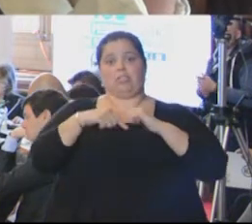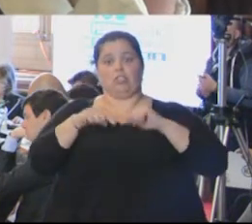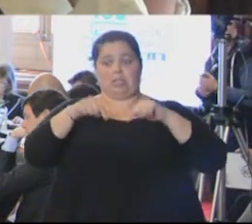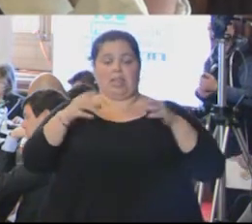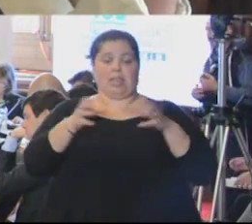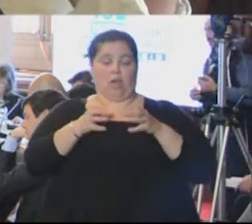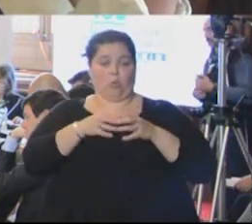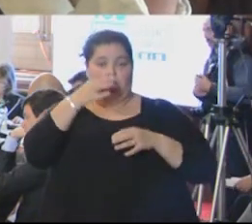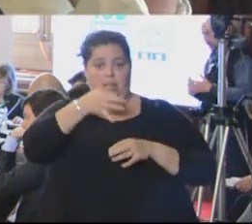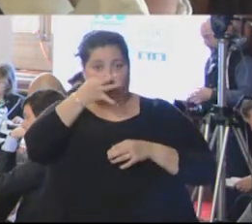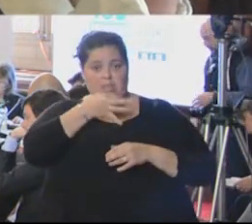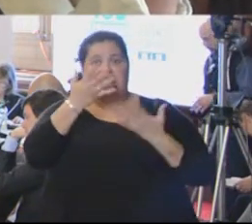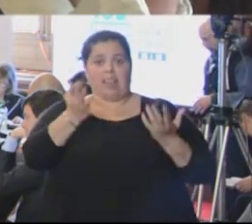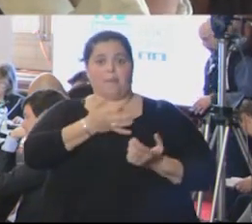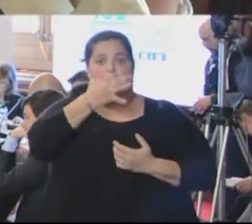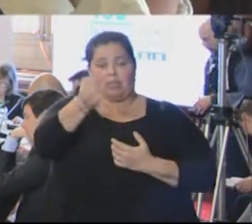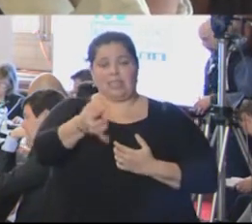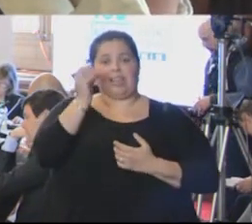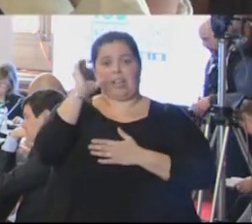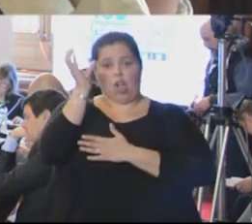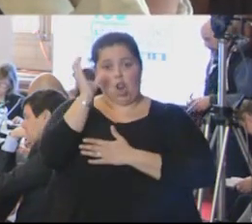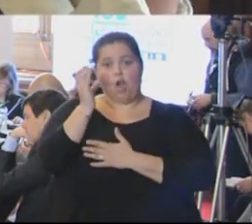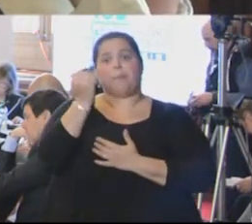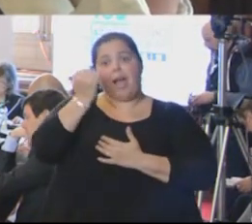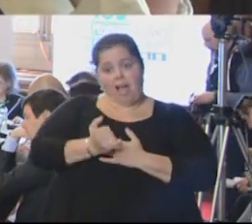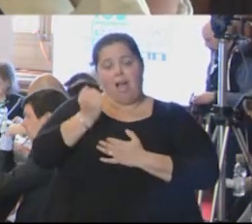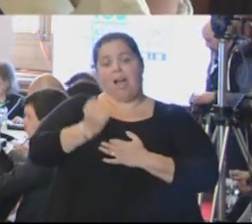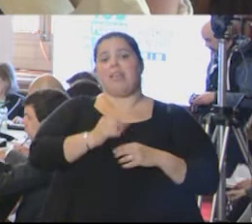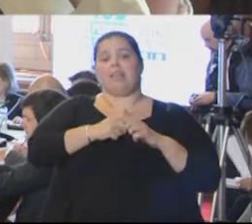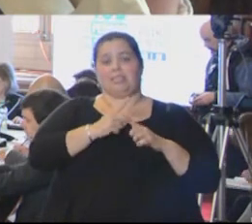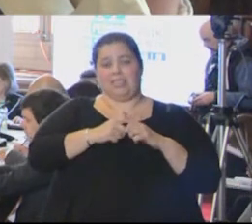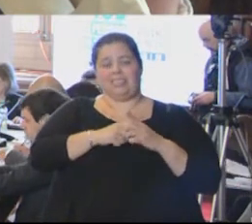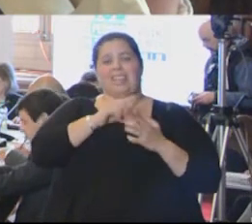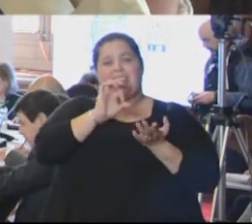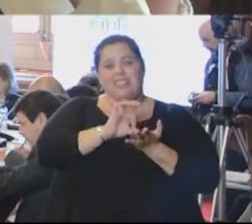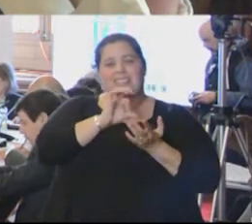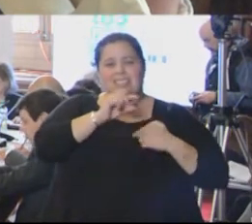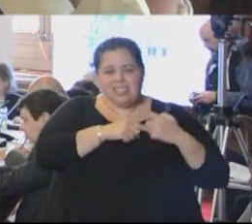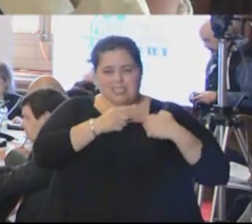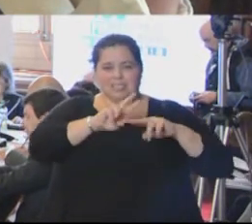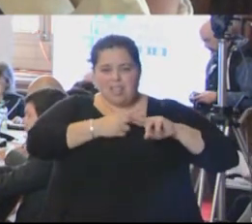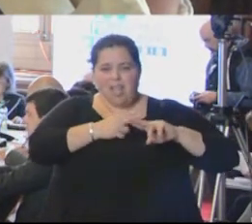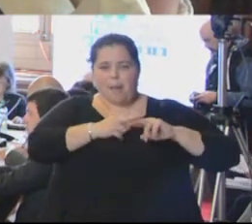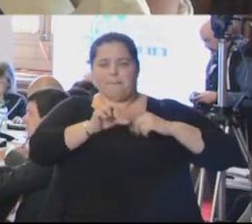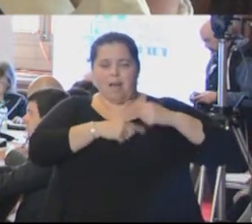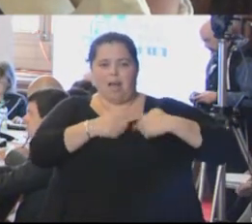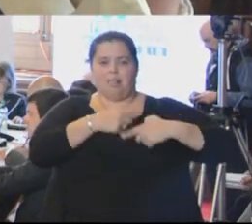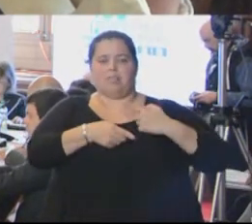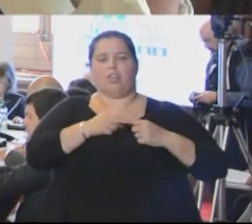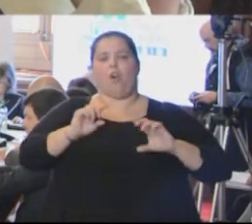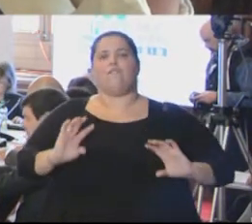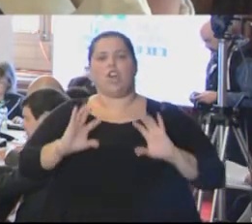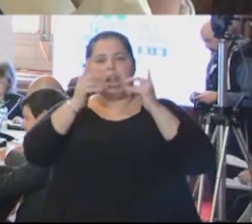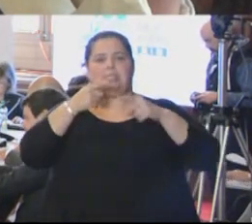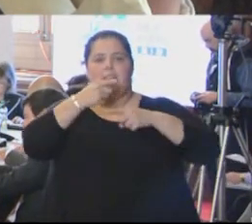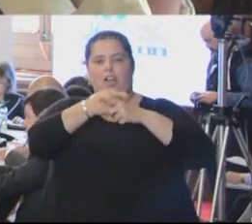somos enfáticos en afirmar que en Colombia sí existe una sistematicidad en la violencia en contra de líderes sociales y defensores de